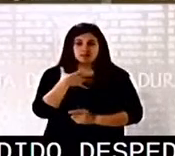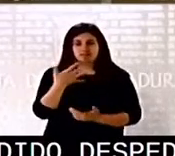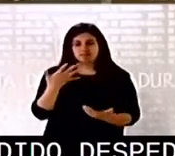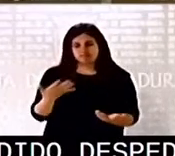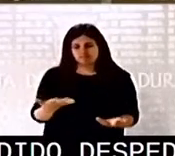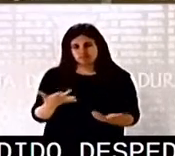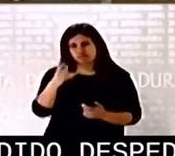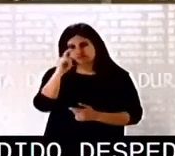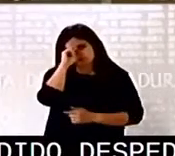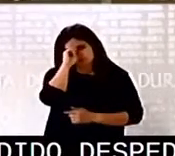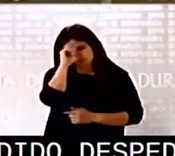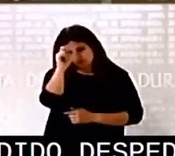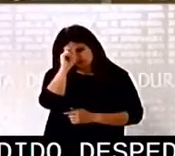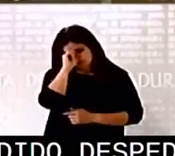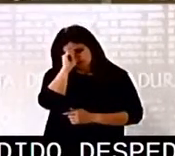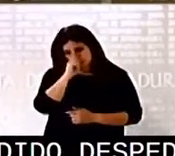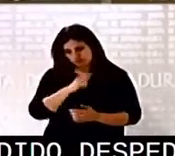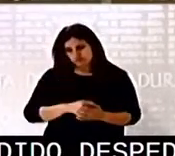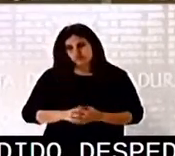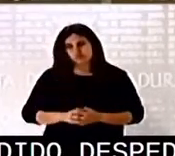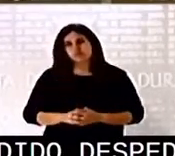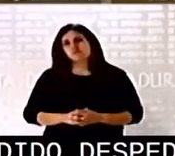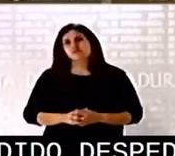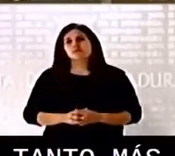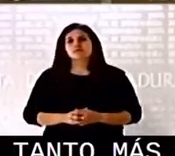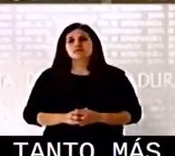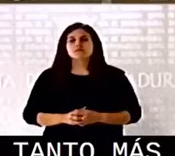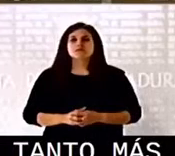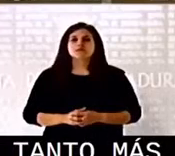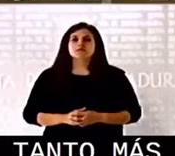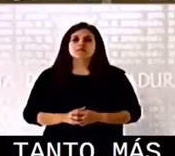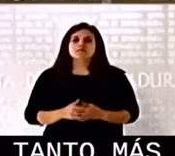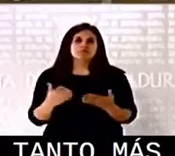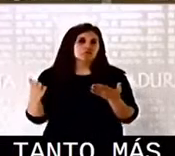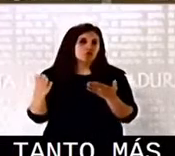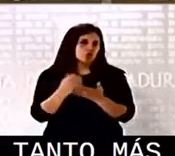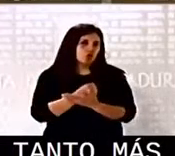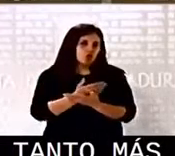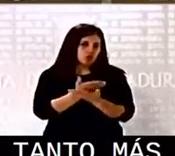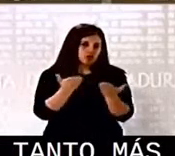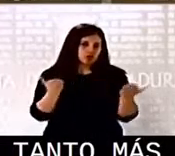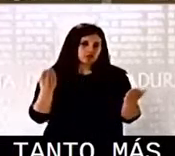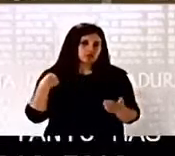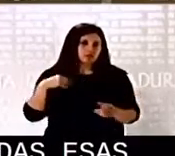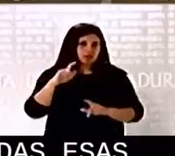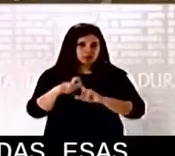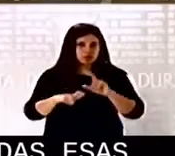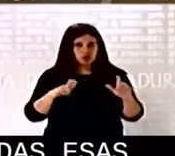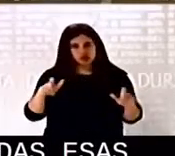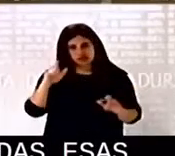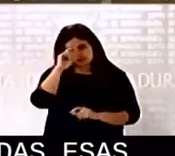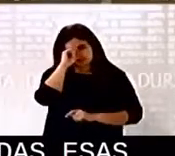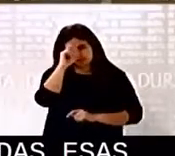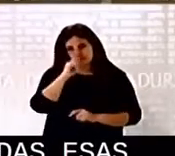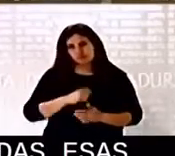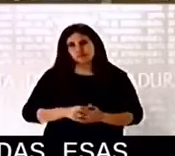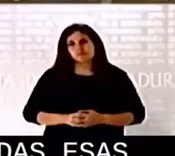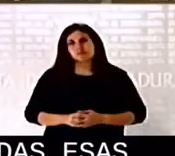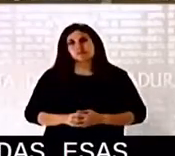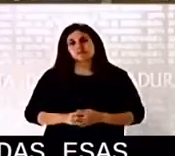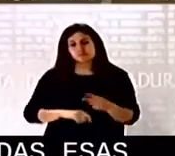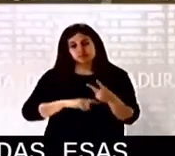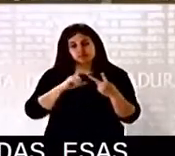tanto, el más sentido de los pésames a todas esas personas. En segundo